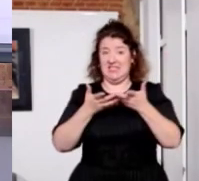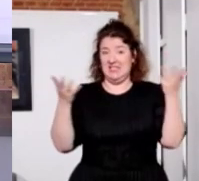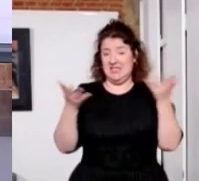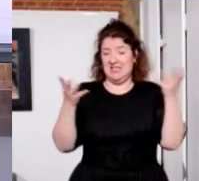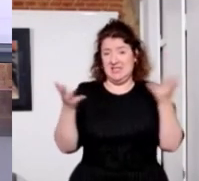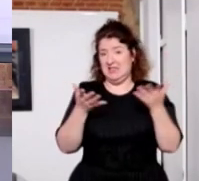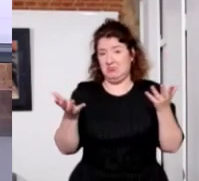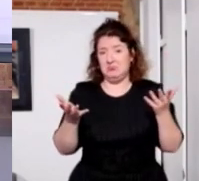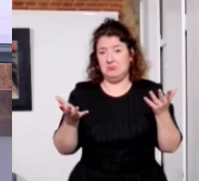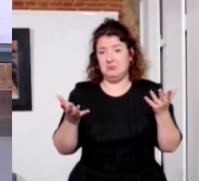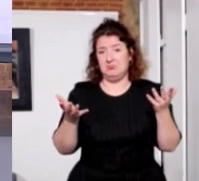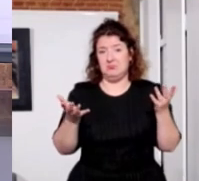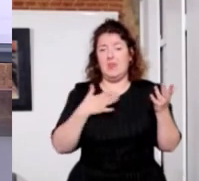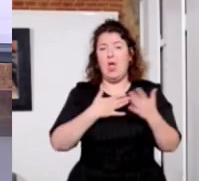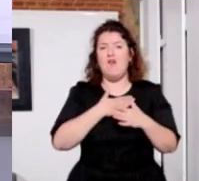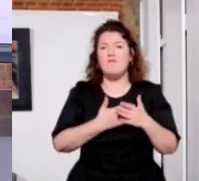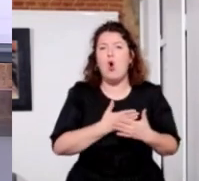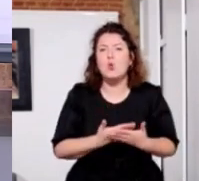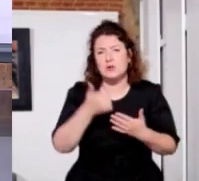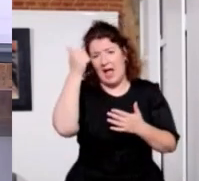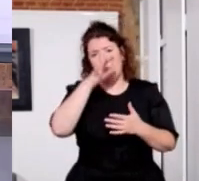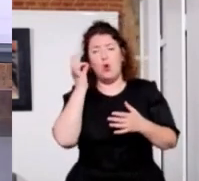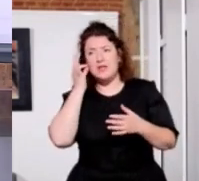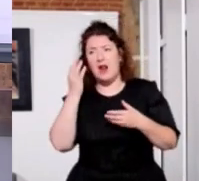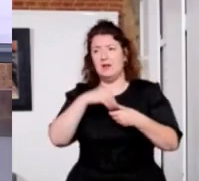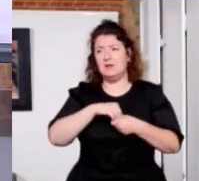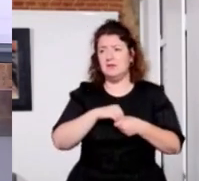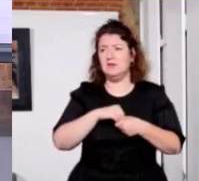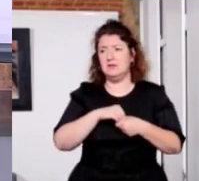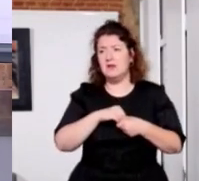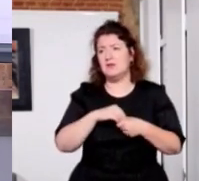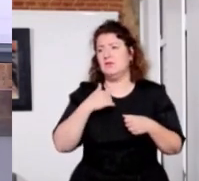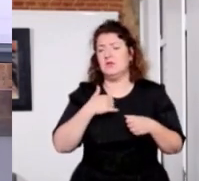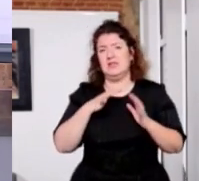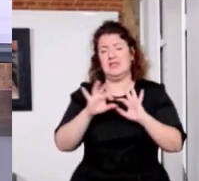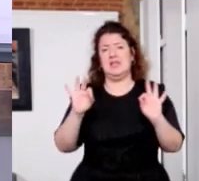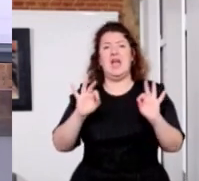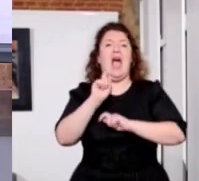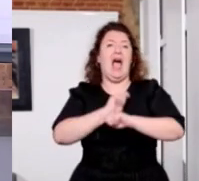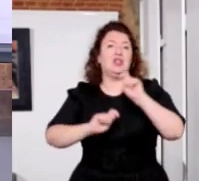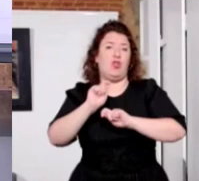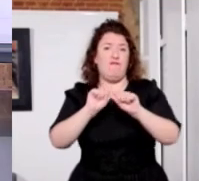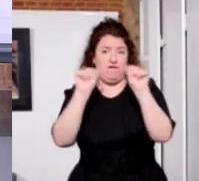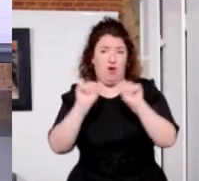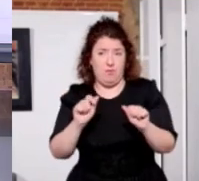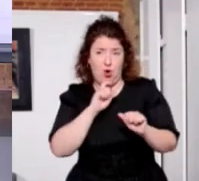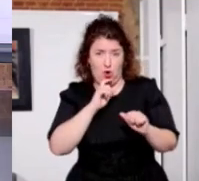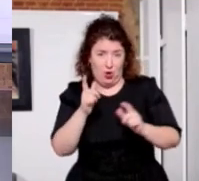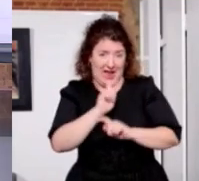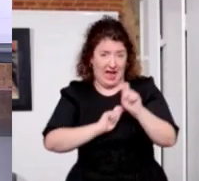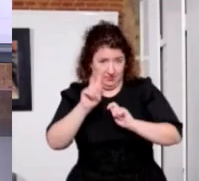eran de voluntarios y voluntarias, pues normalmente tenían la forma jurídica de asociación,